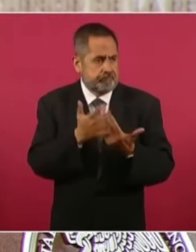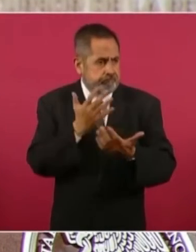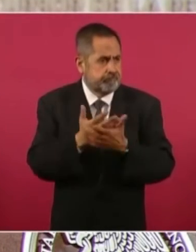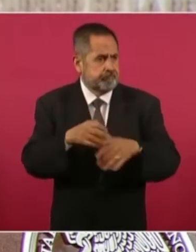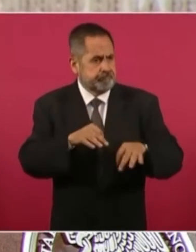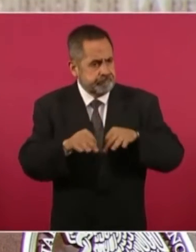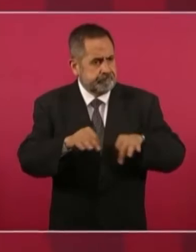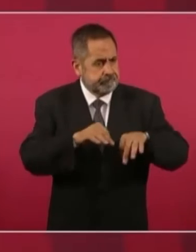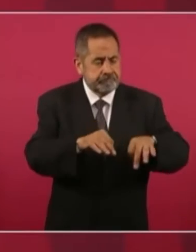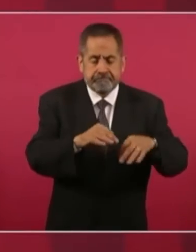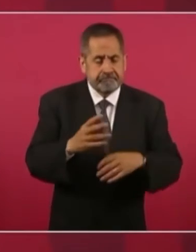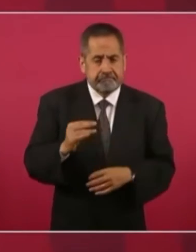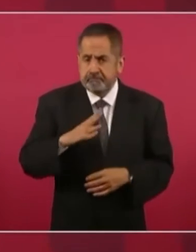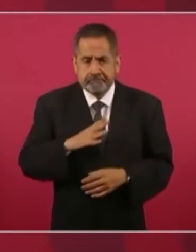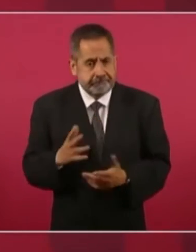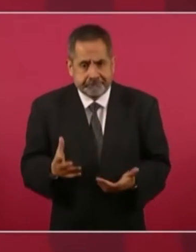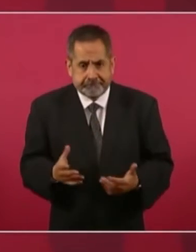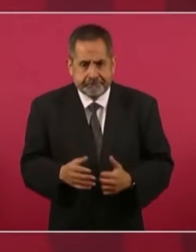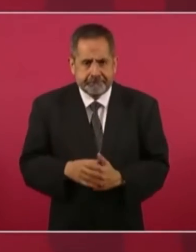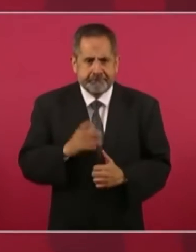Entonces,